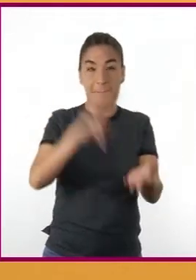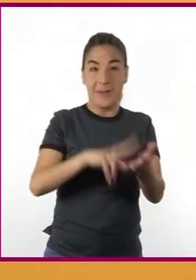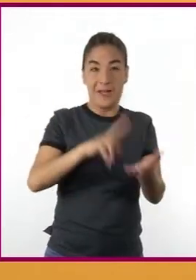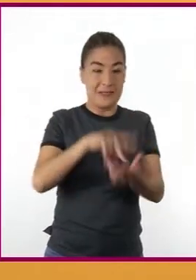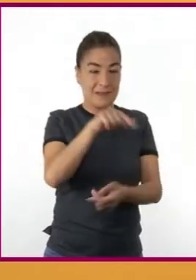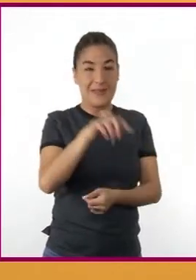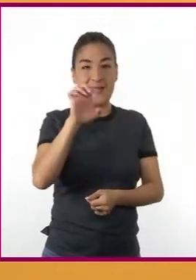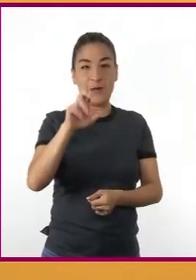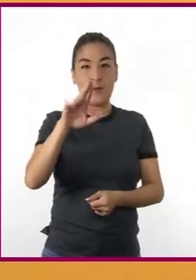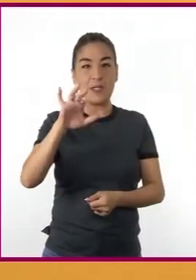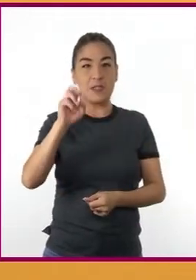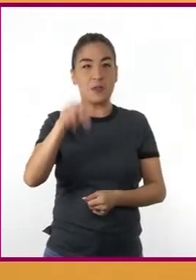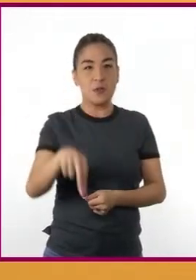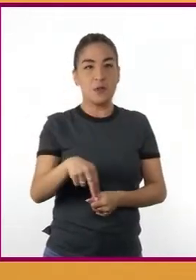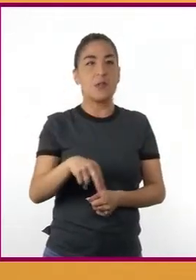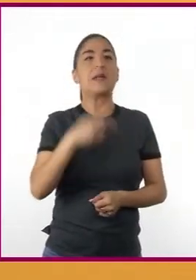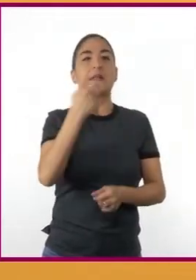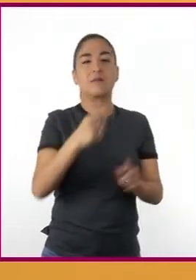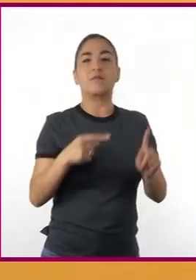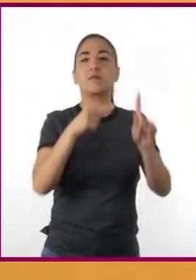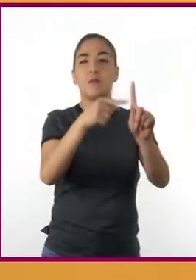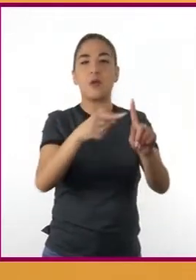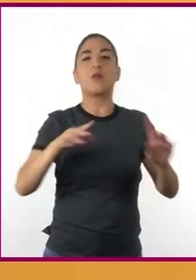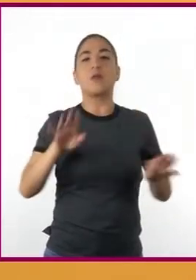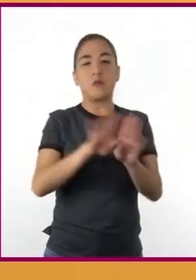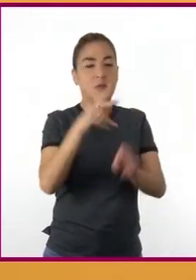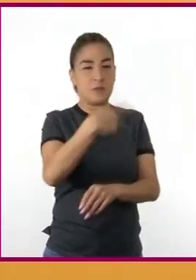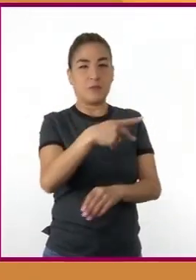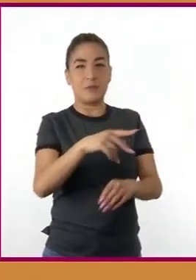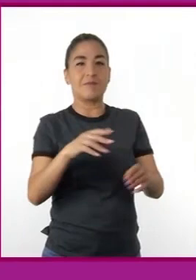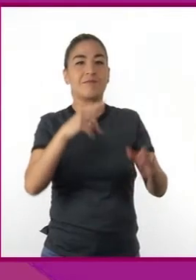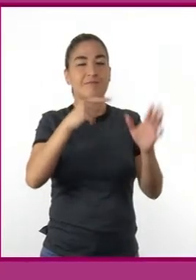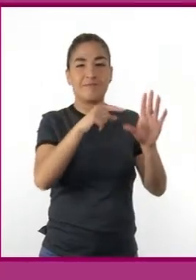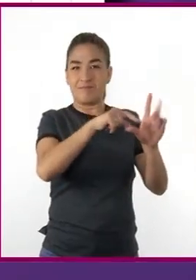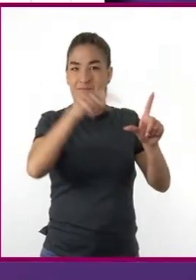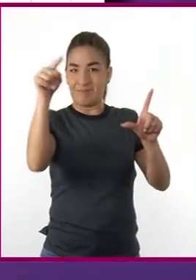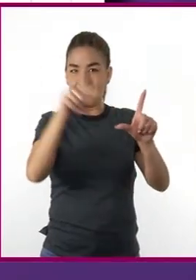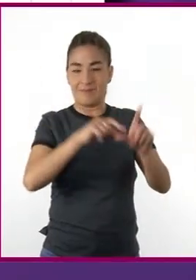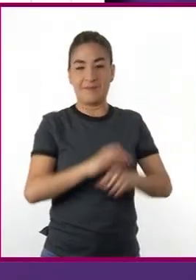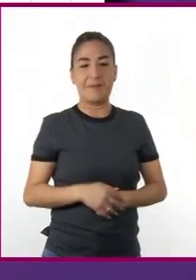ecuación, estos se reflejan en el comportamiento de la gráfica.